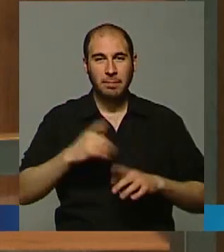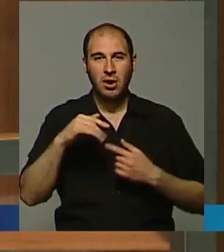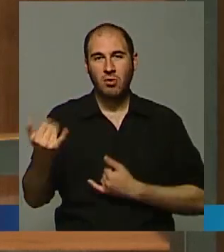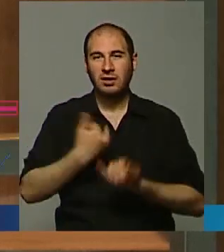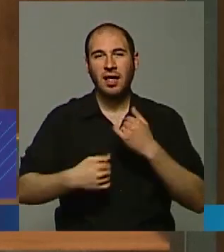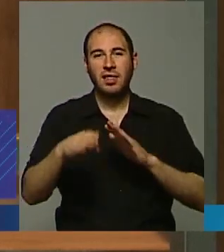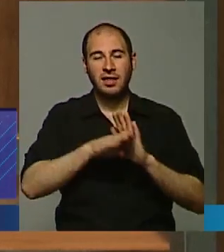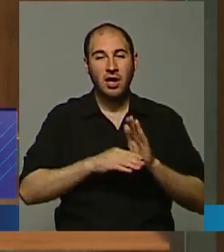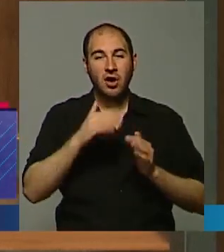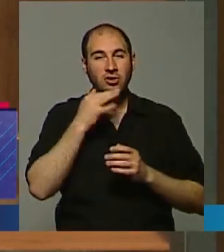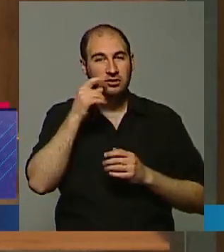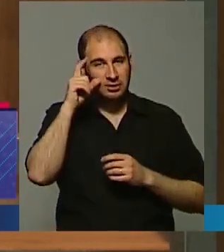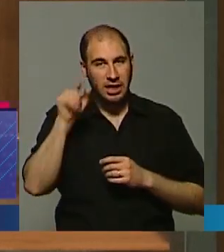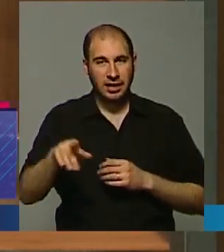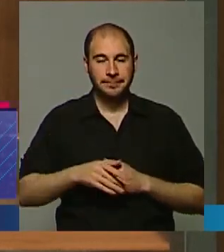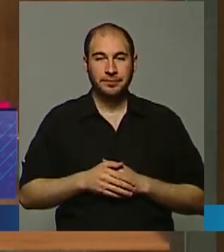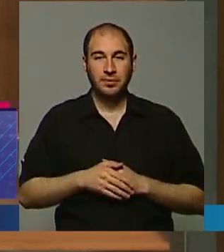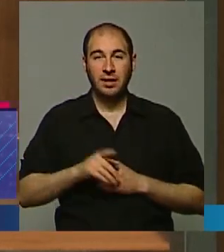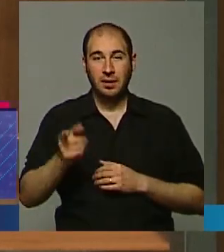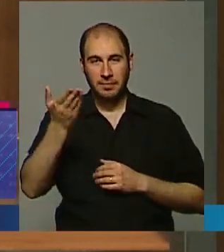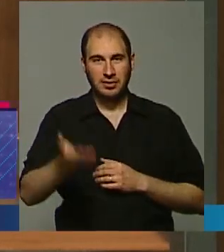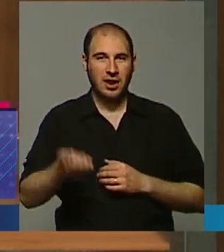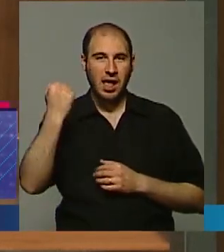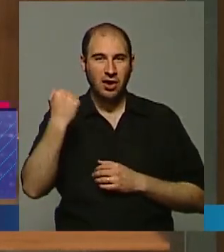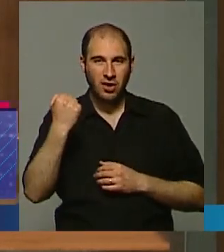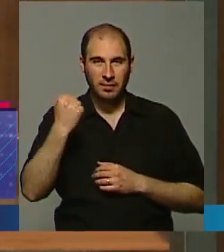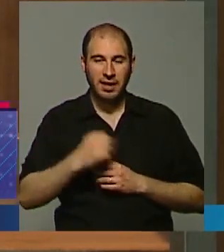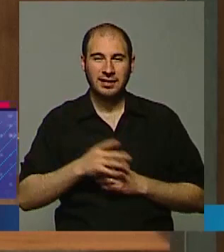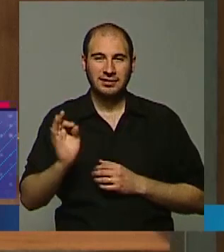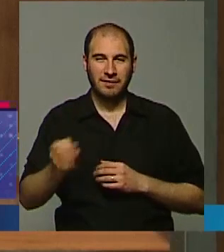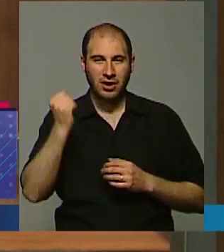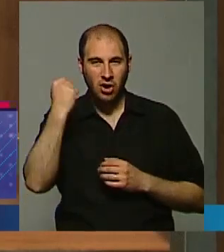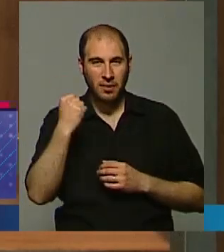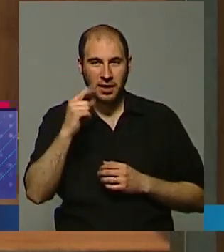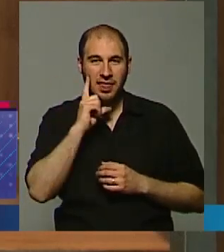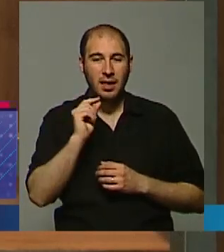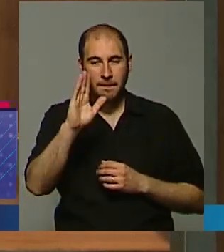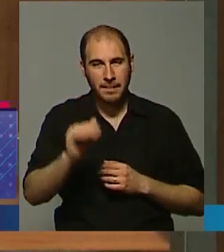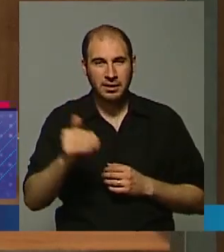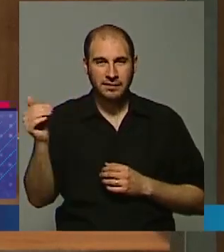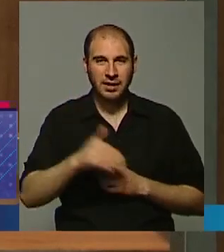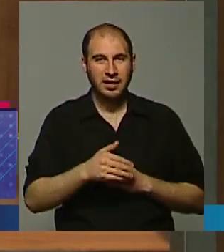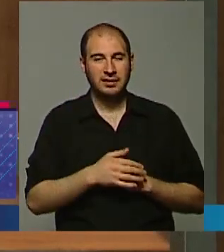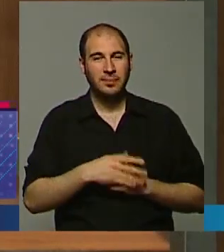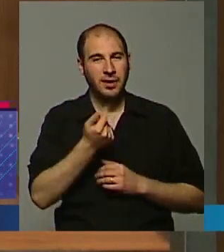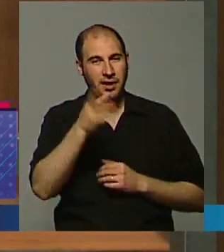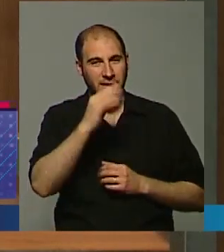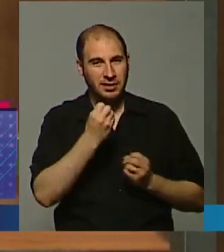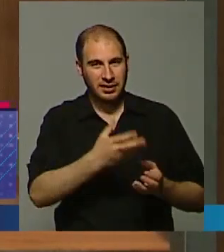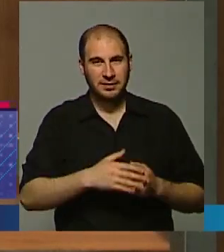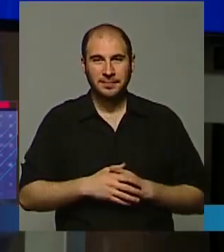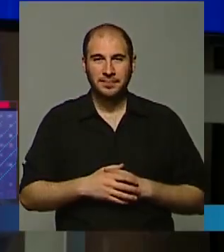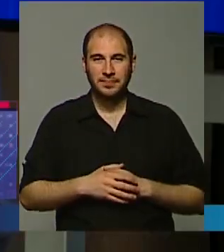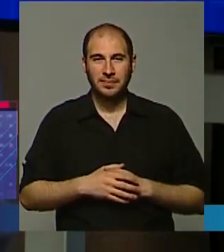de los detalles con José Vargas, que es nuestro columnista especialista en economía de los martes, que está con nosotros. Buenas noches, José, ¿cómo